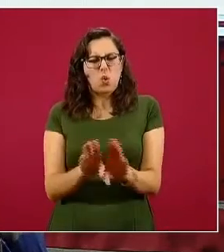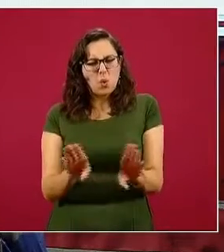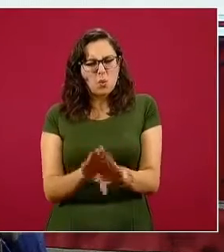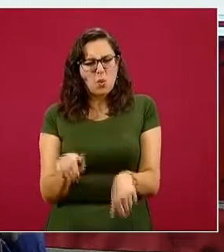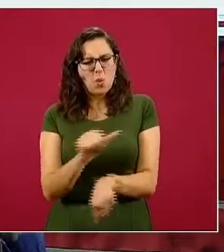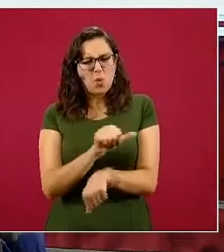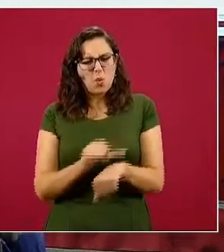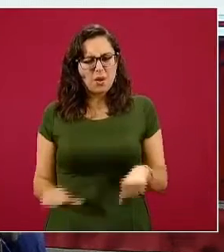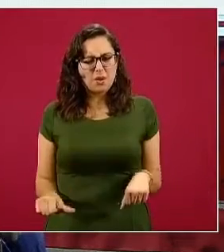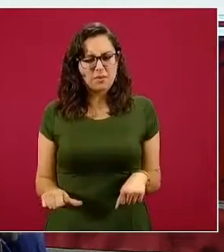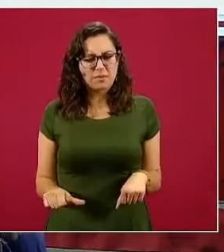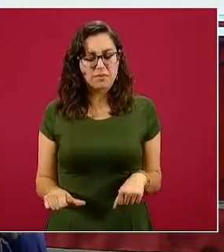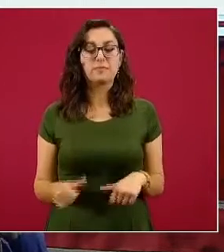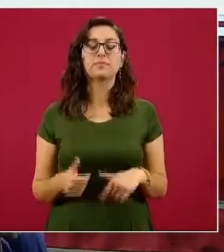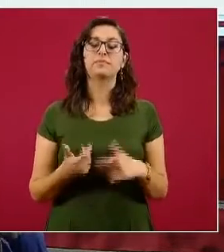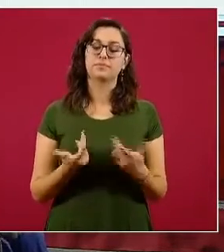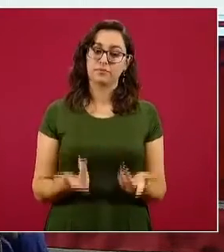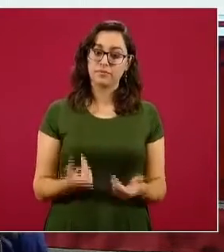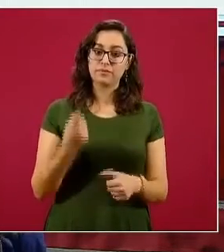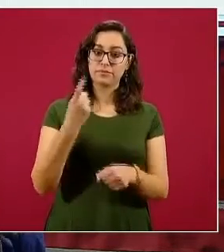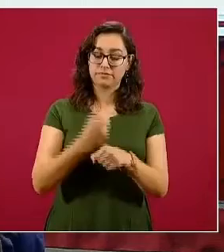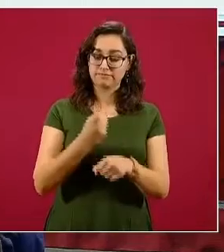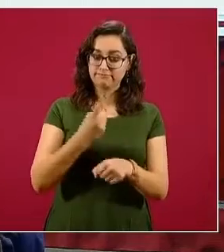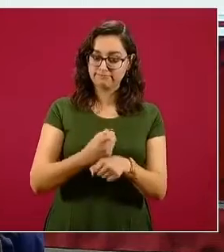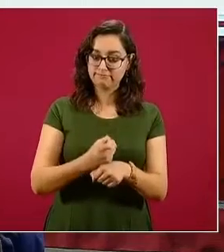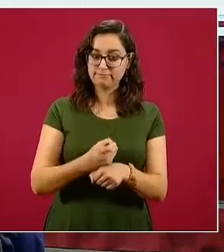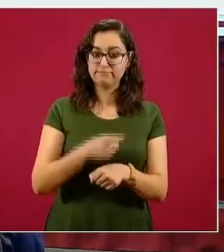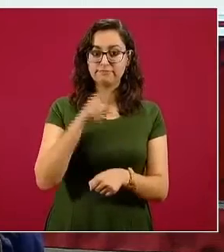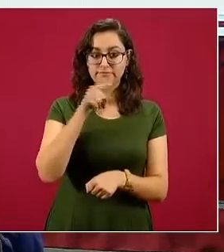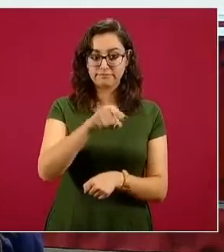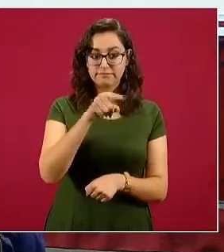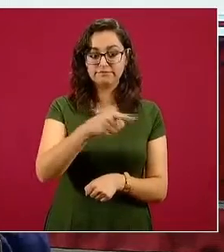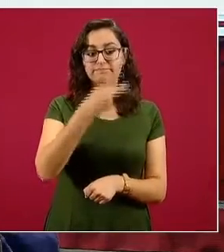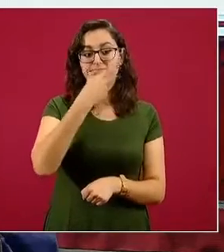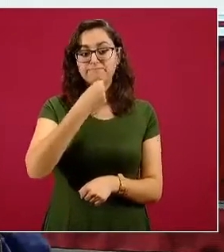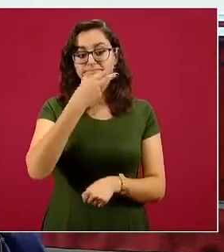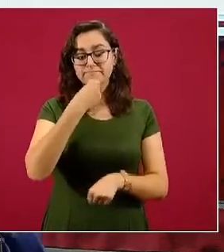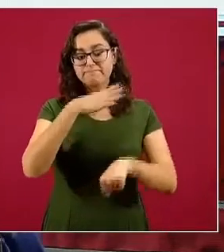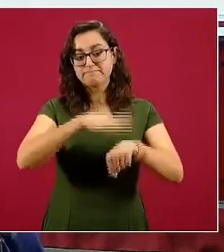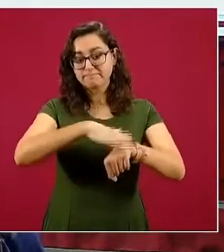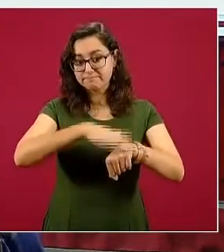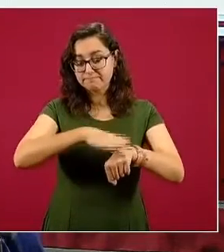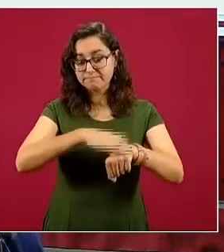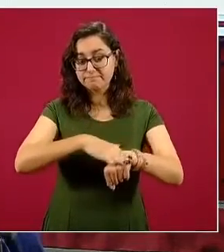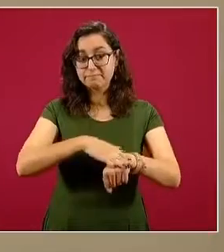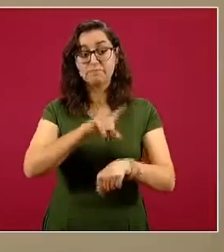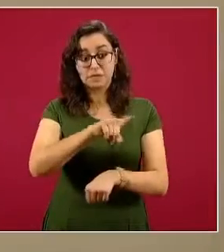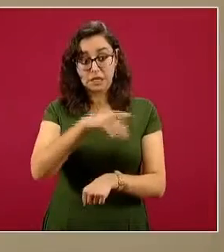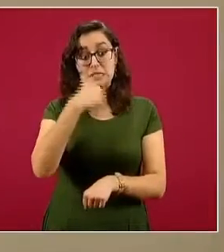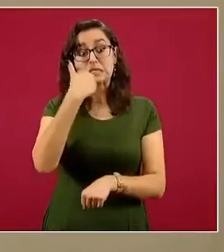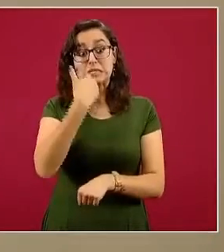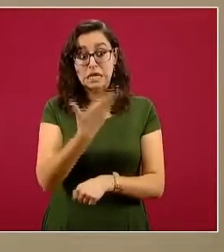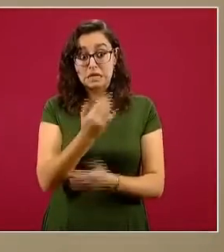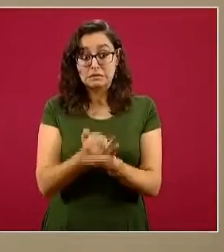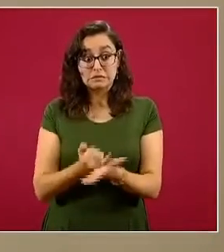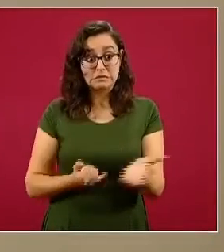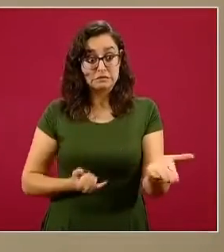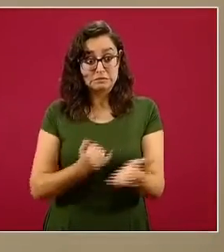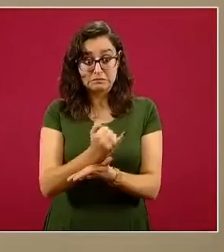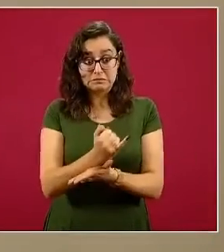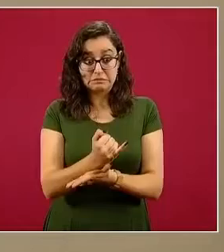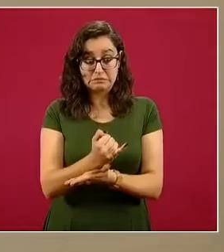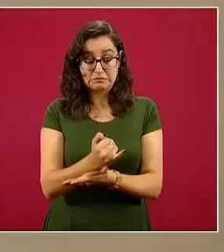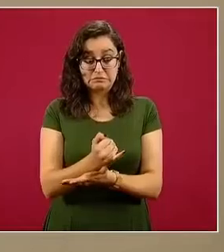la consejería que se tiene que darle al paciente que quiere tomar la decisión